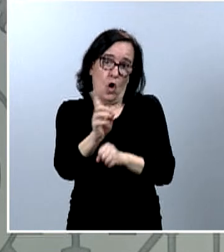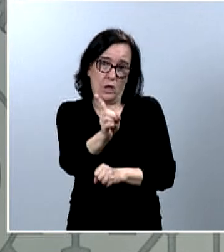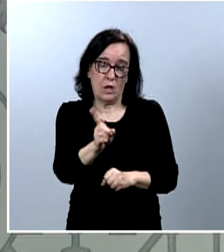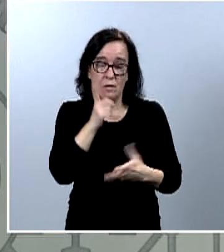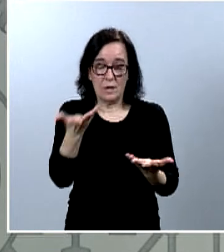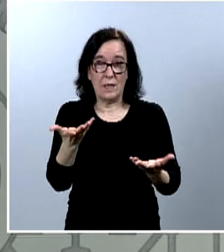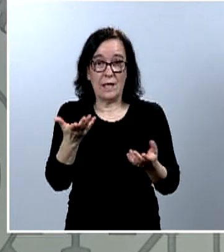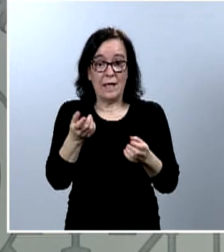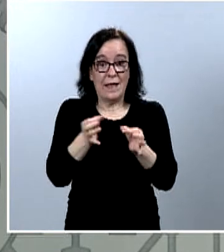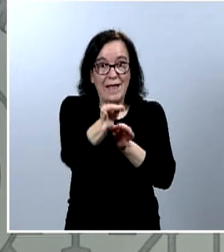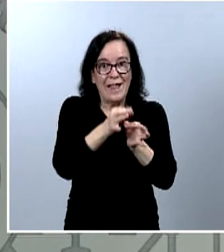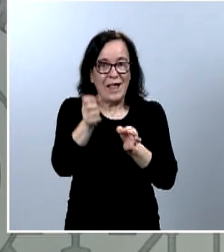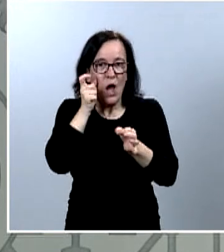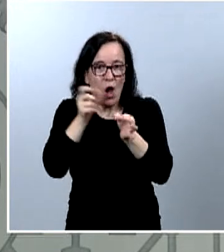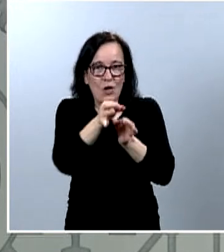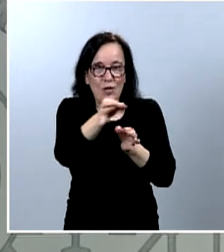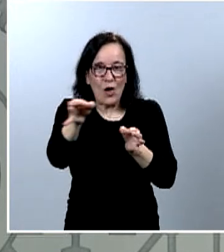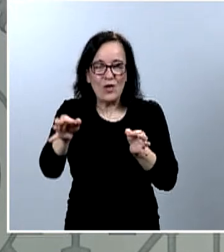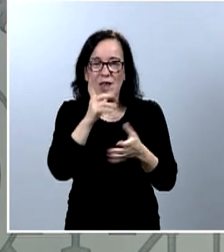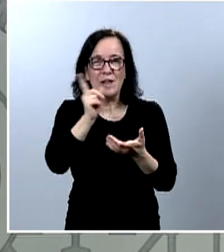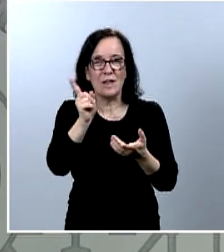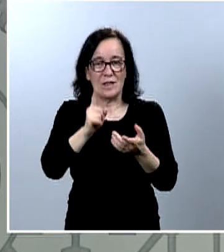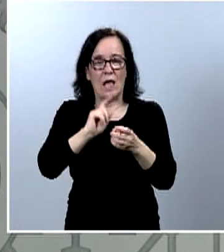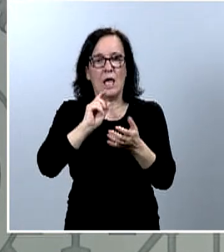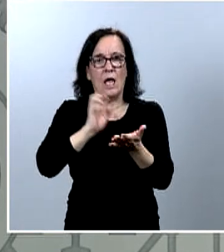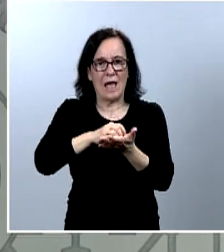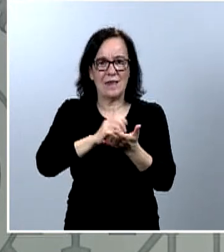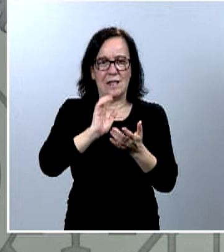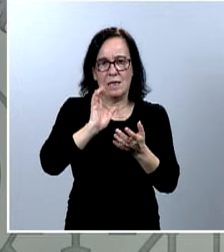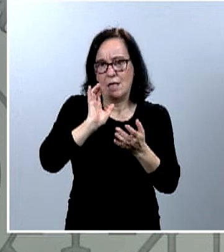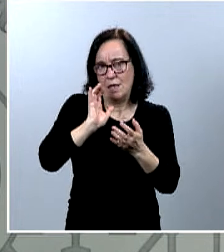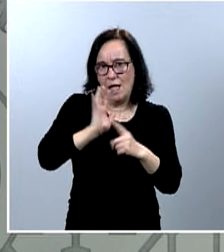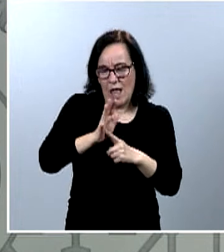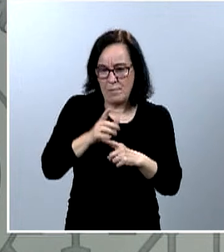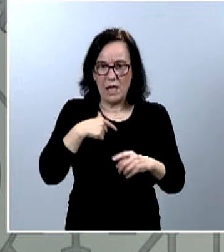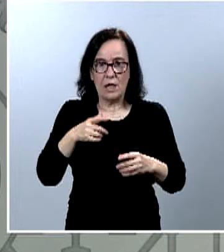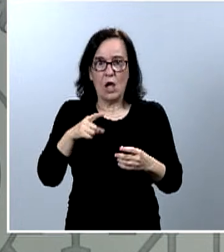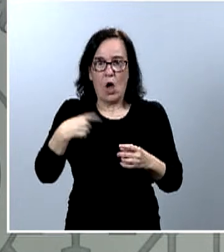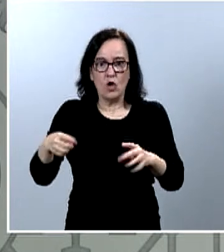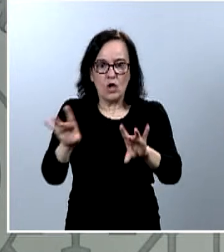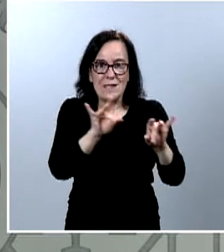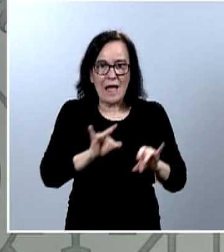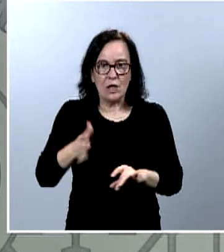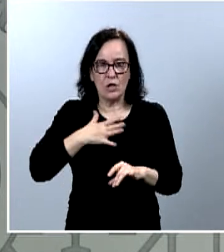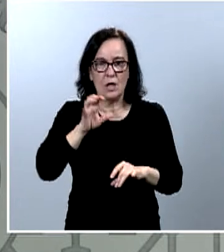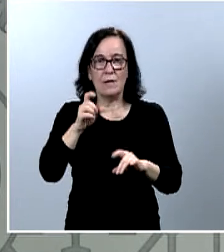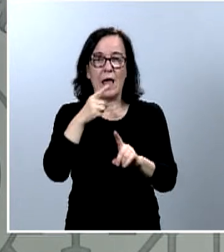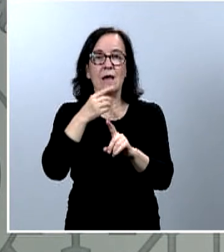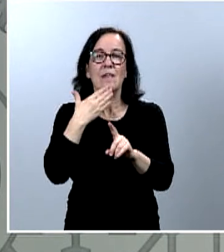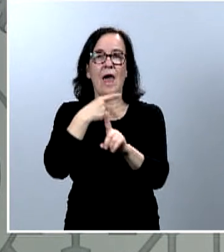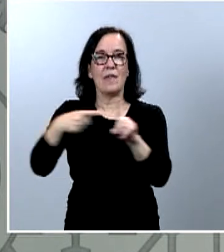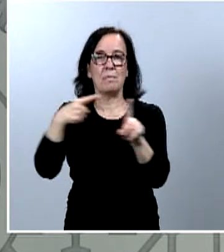rurales, no solo de Castilla-La Mancha, de algunos otros territorios de nuestro país, la edad media de la población es muy